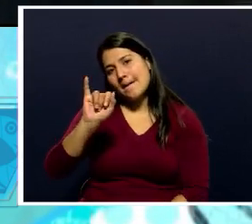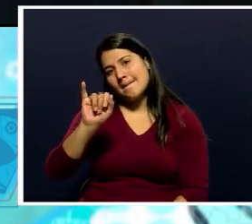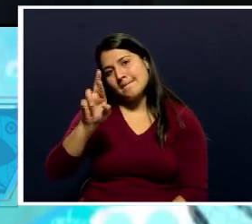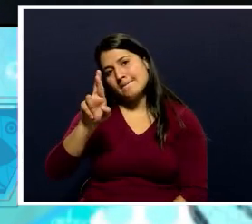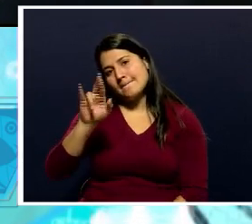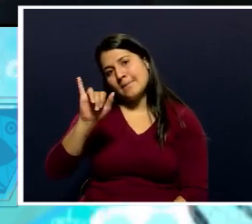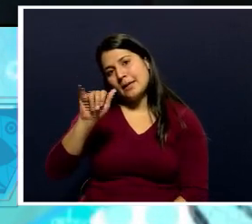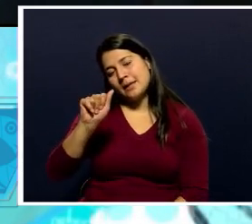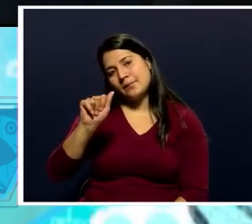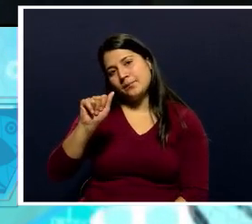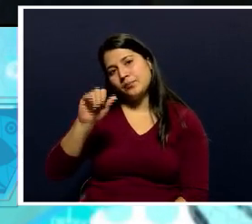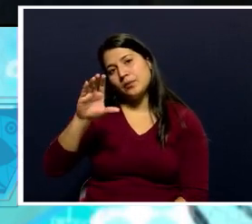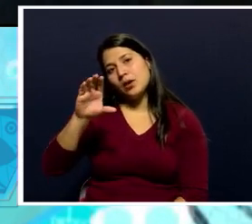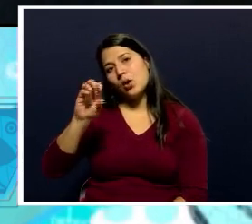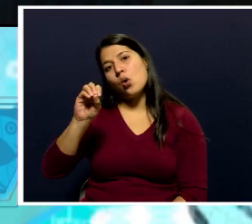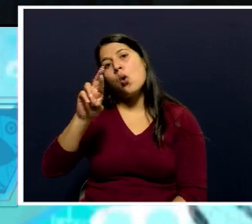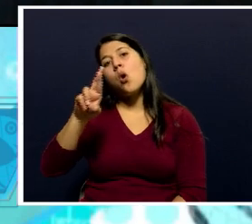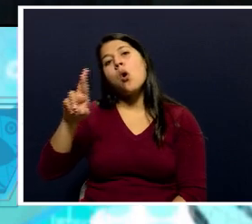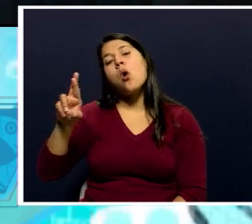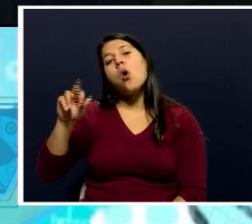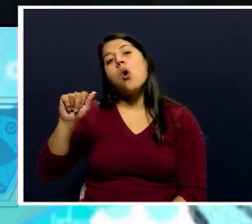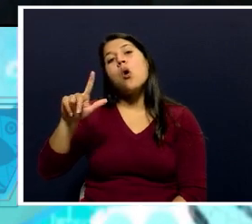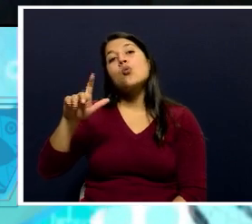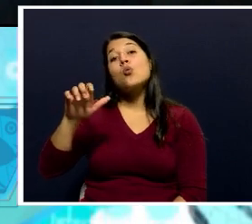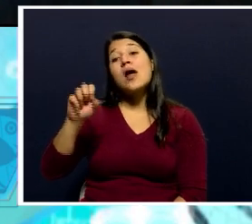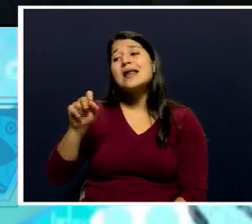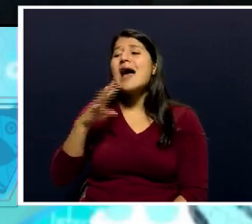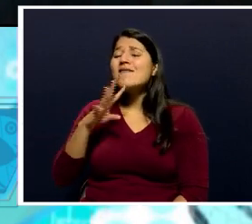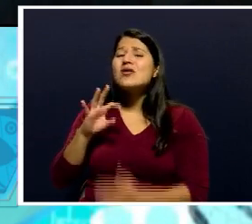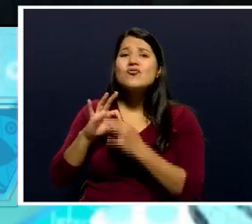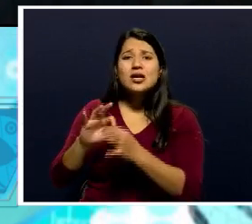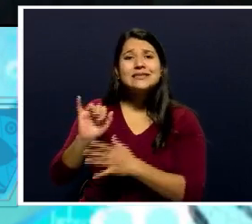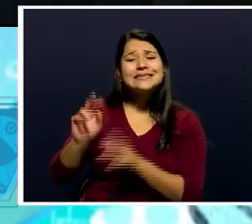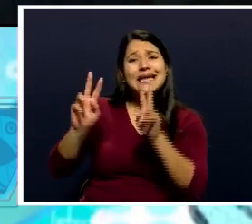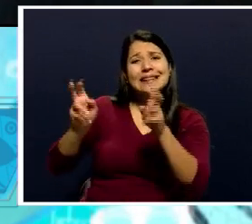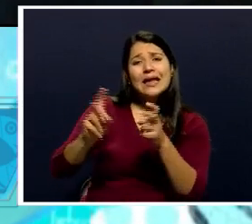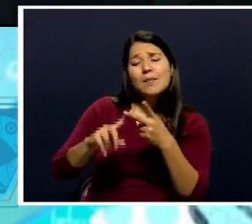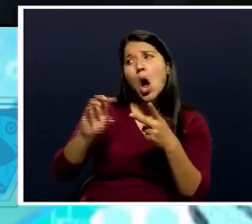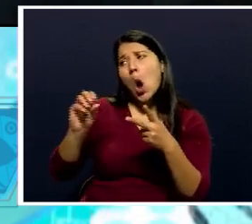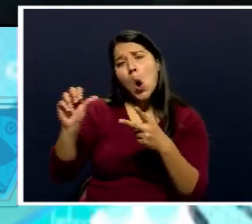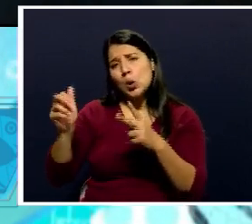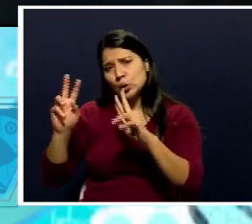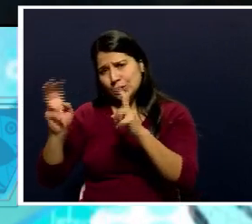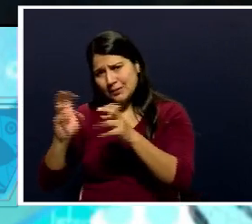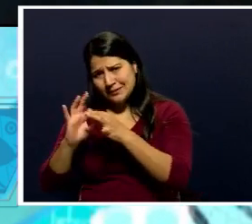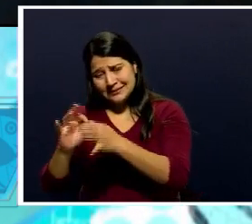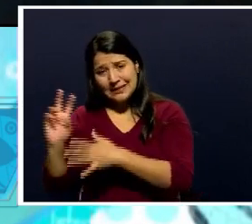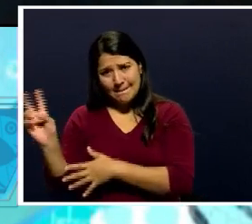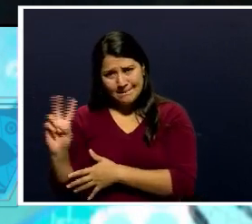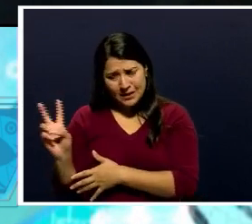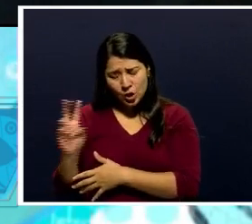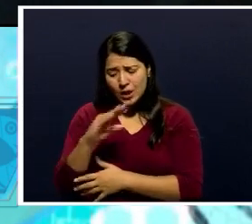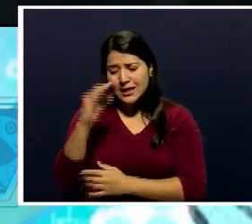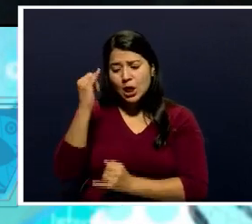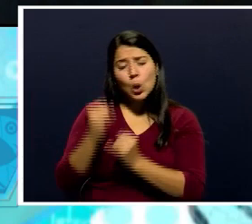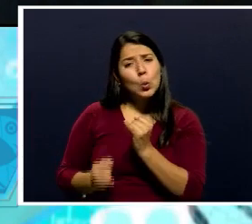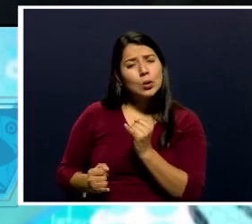de esto y bueno, de otros temas que tienen que ver con la inmunología de este virus. Y lo último